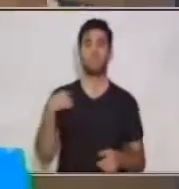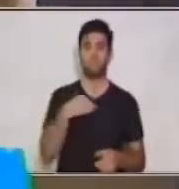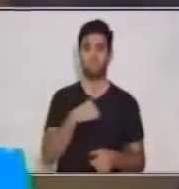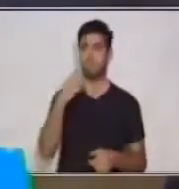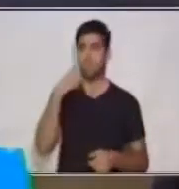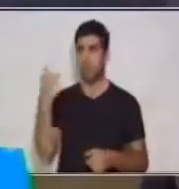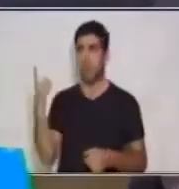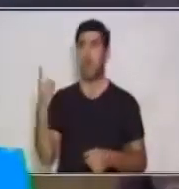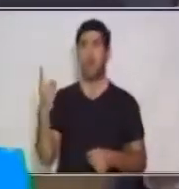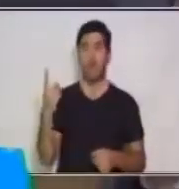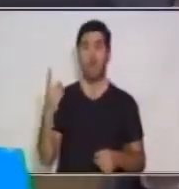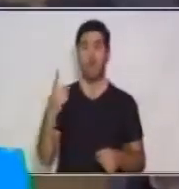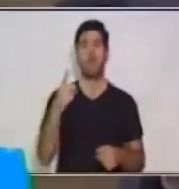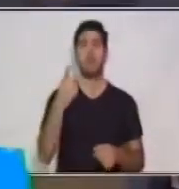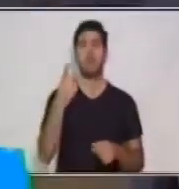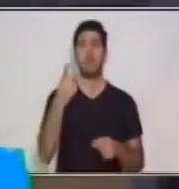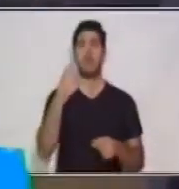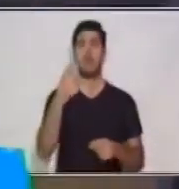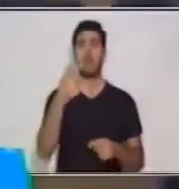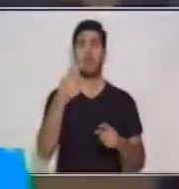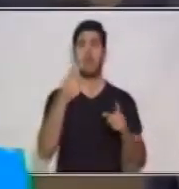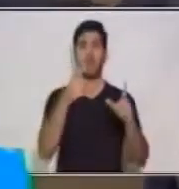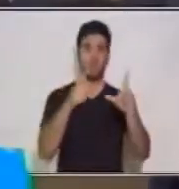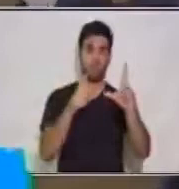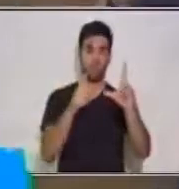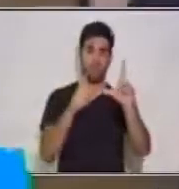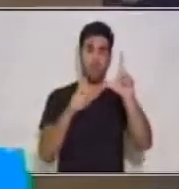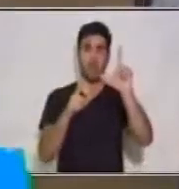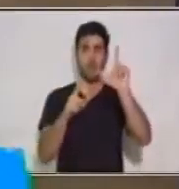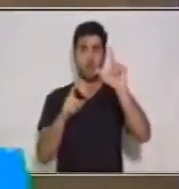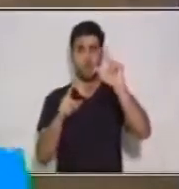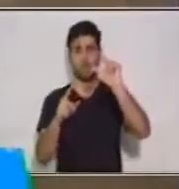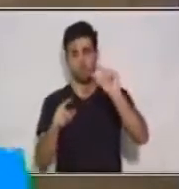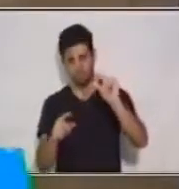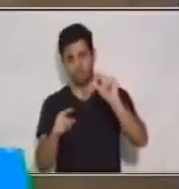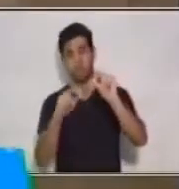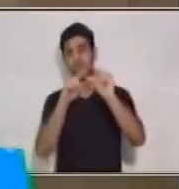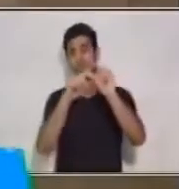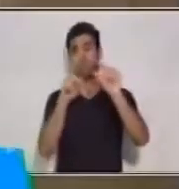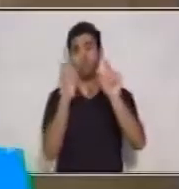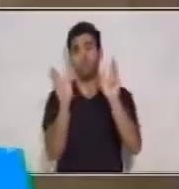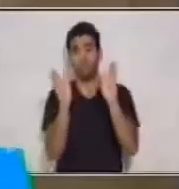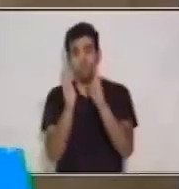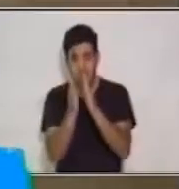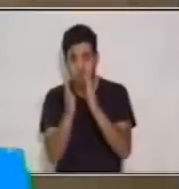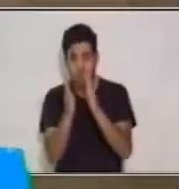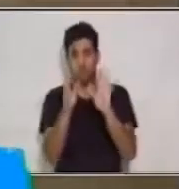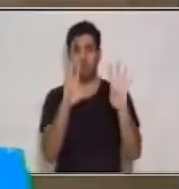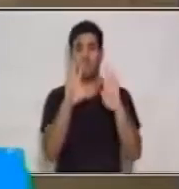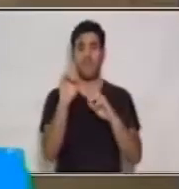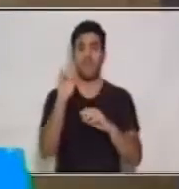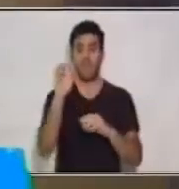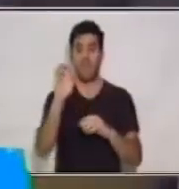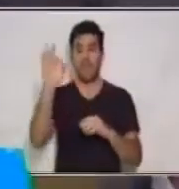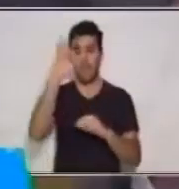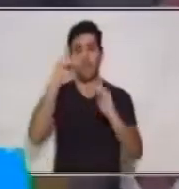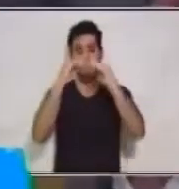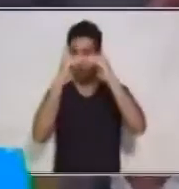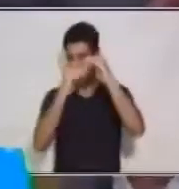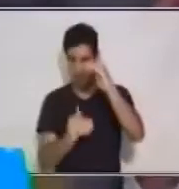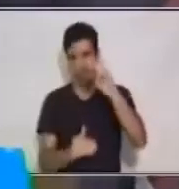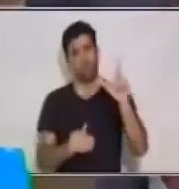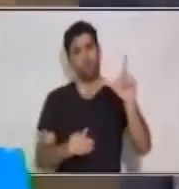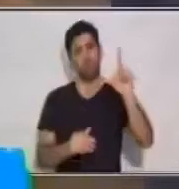agudo al ángulo que va a ser menor a 90 grados.